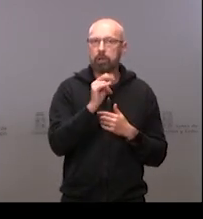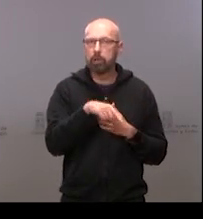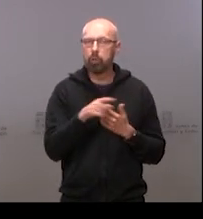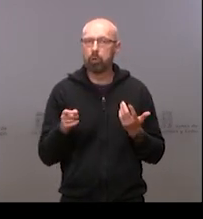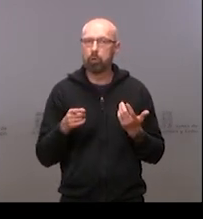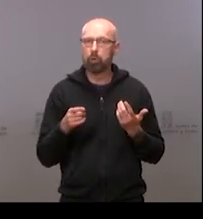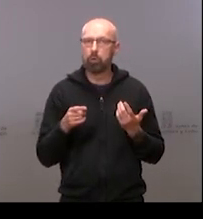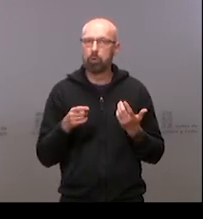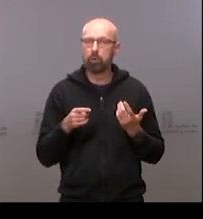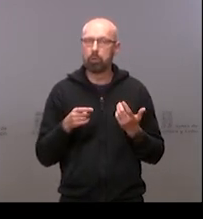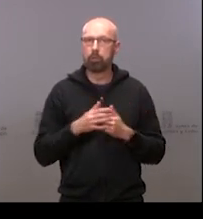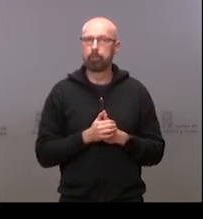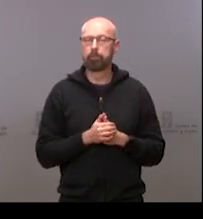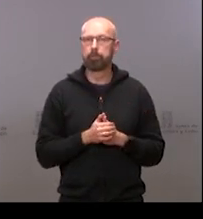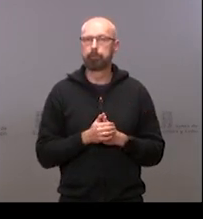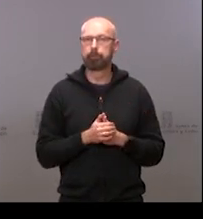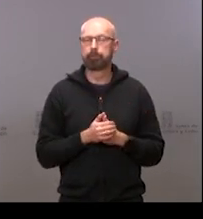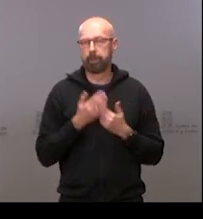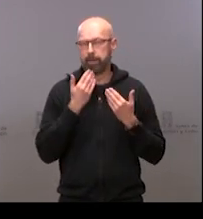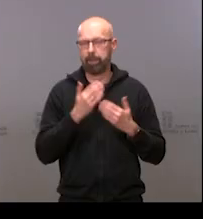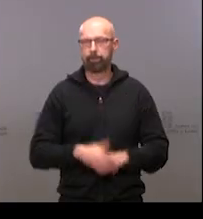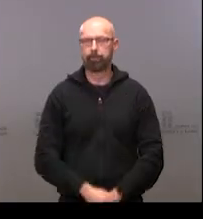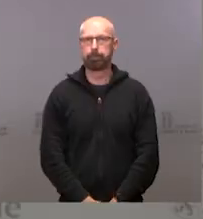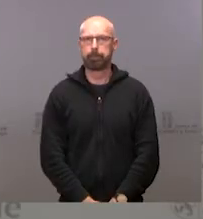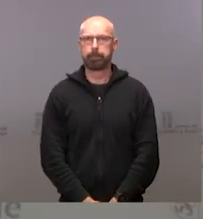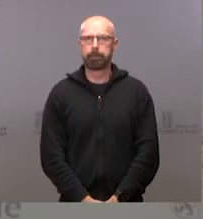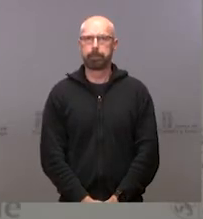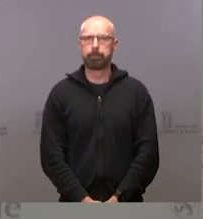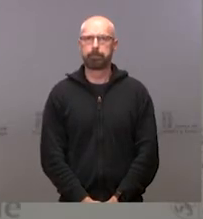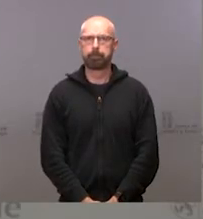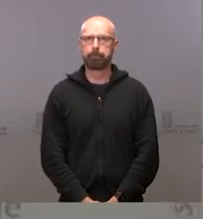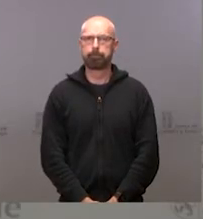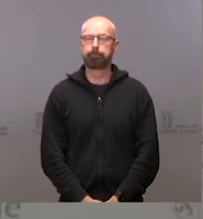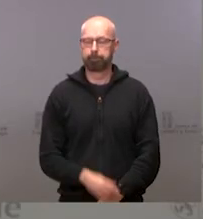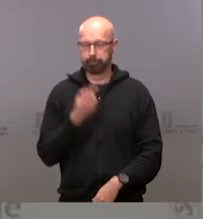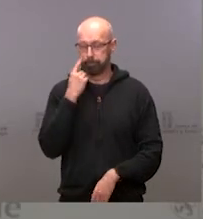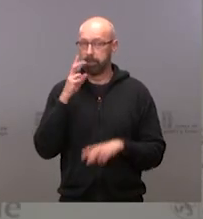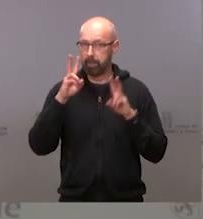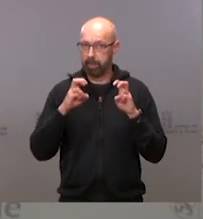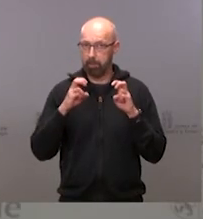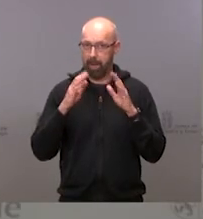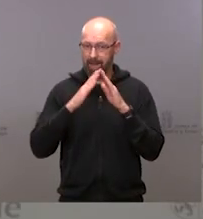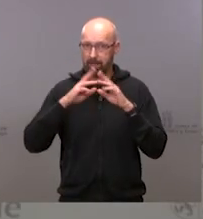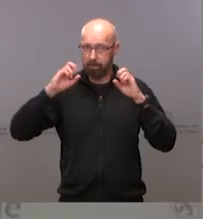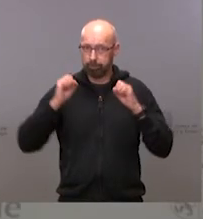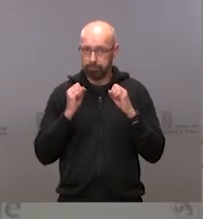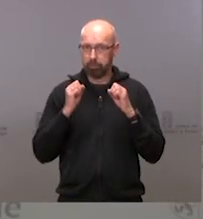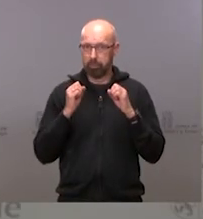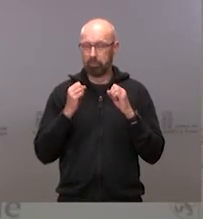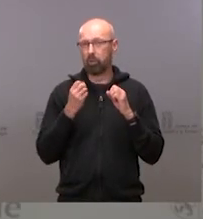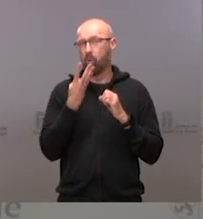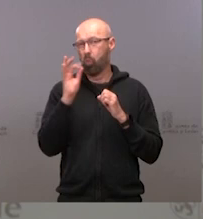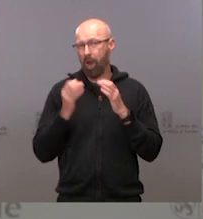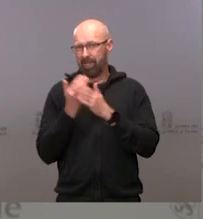este deber de guardar para internos no gracias respecto de la cuarentena es un aspecto que